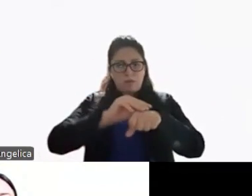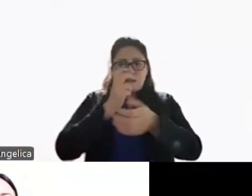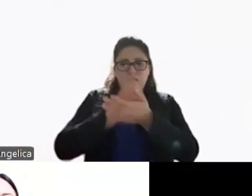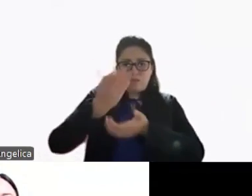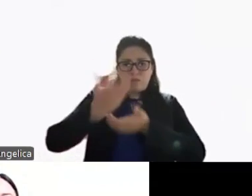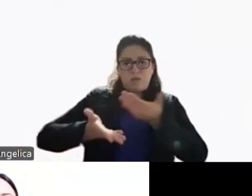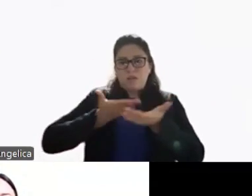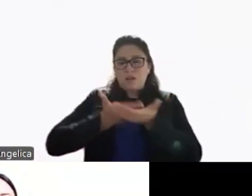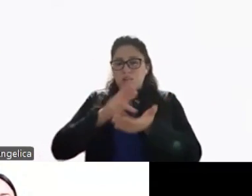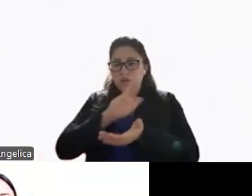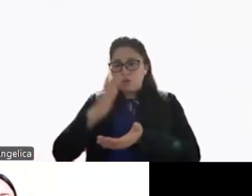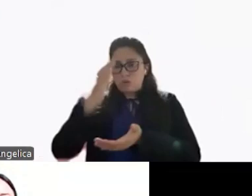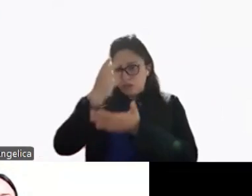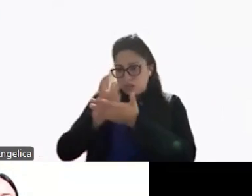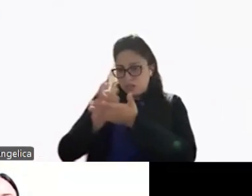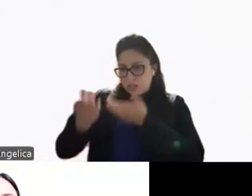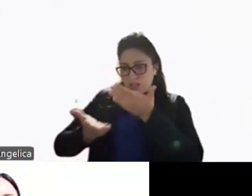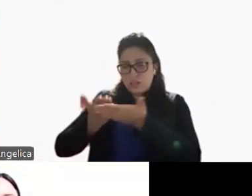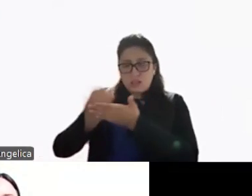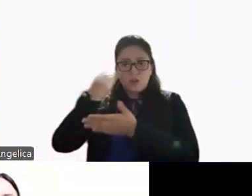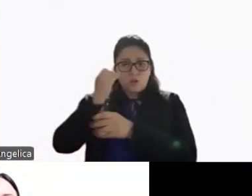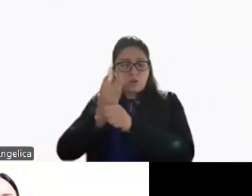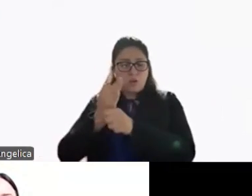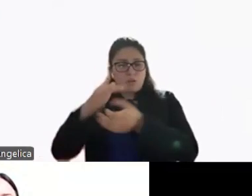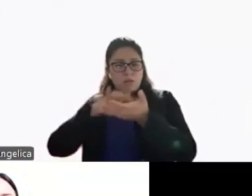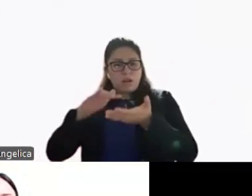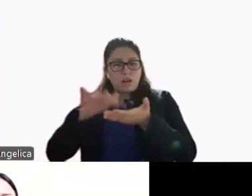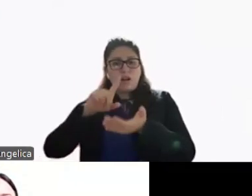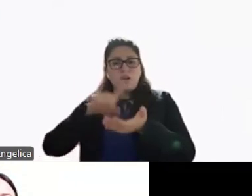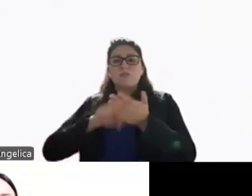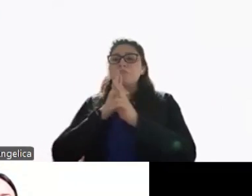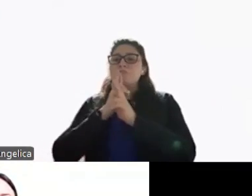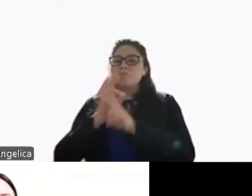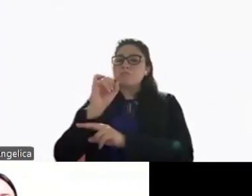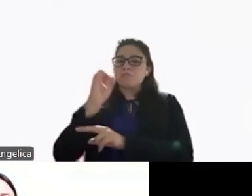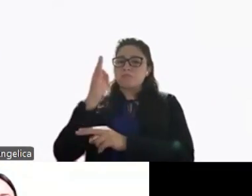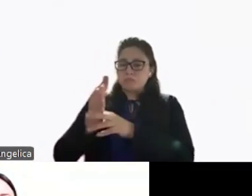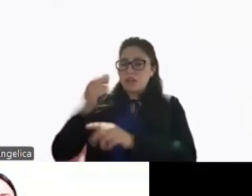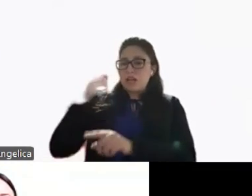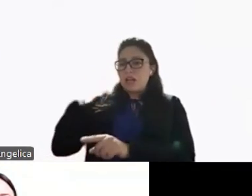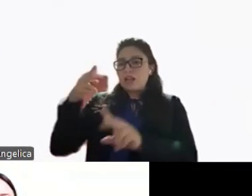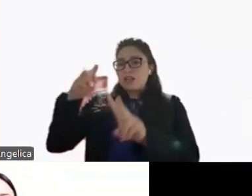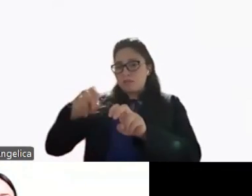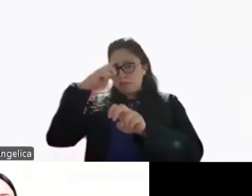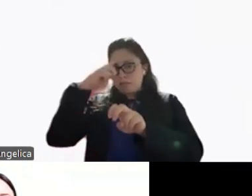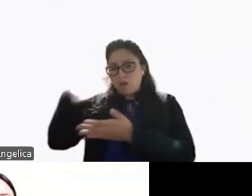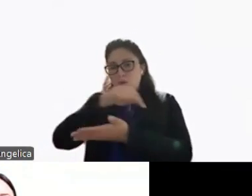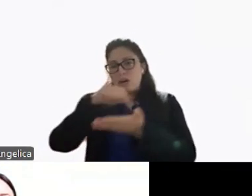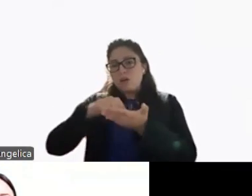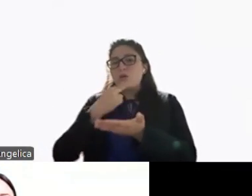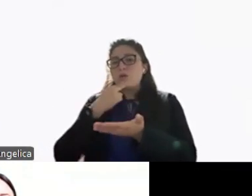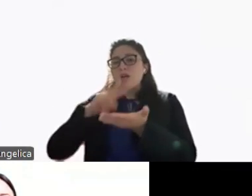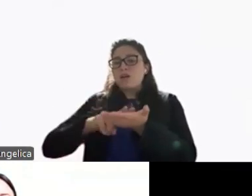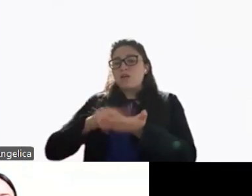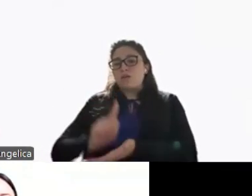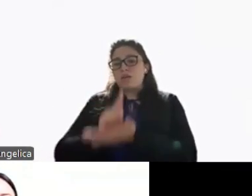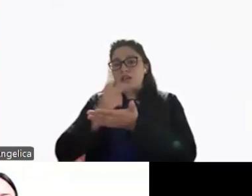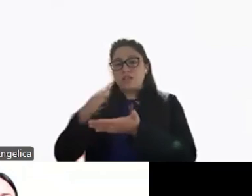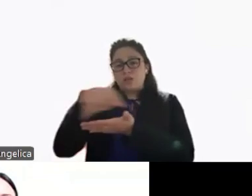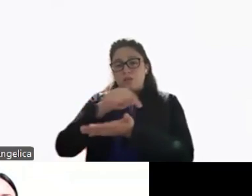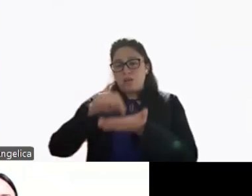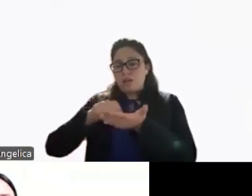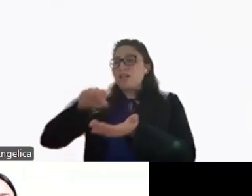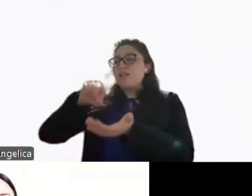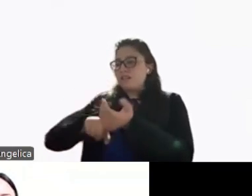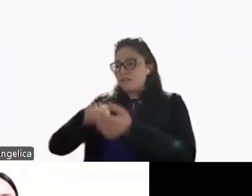en la iniciativa que se dictamina, emitiendo opinión técnica favorable en materia de conservación patrimonial. Por otro lado, esta dictaminadora